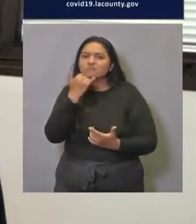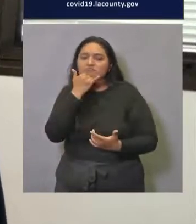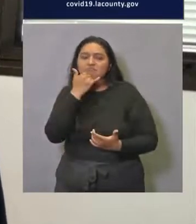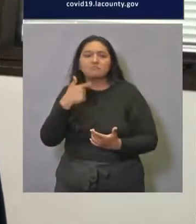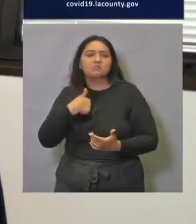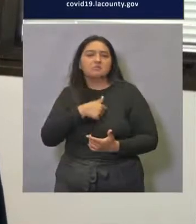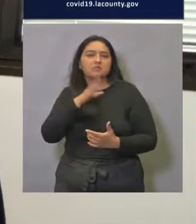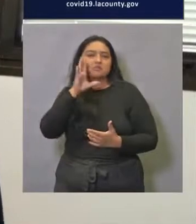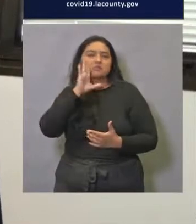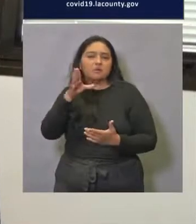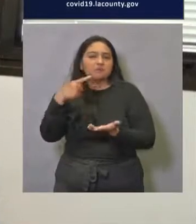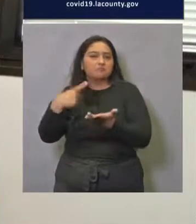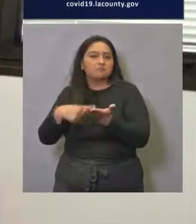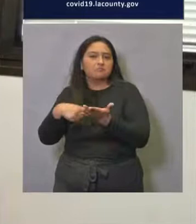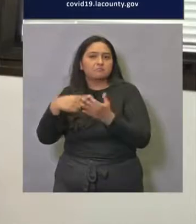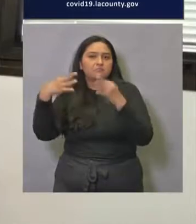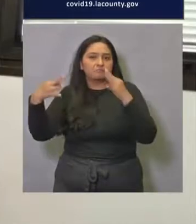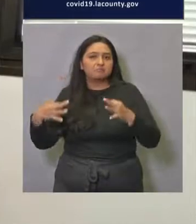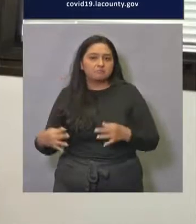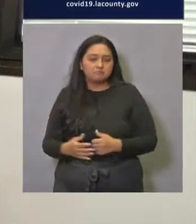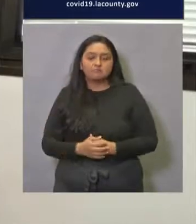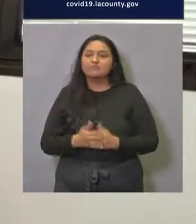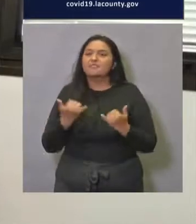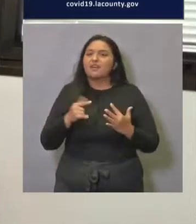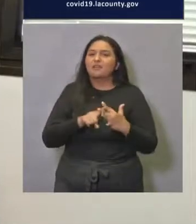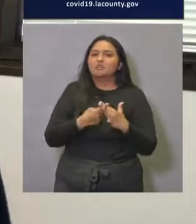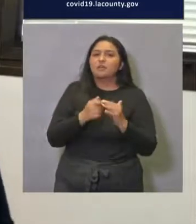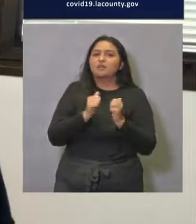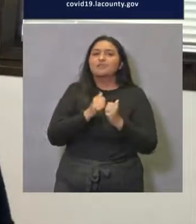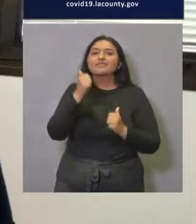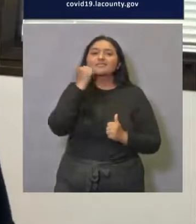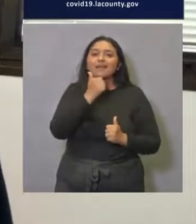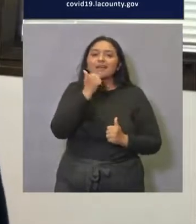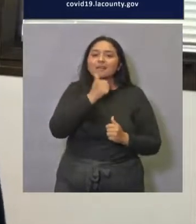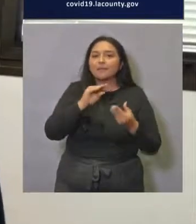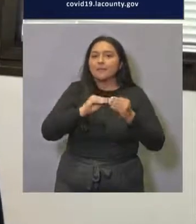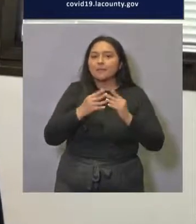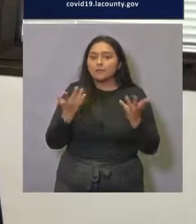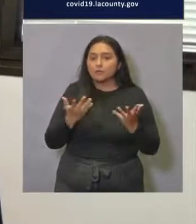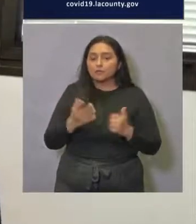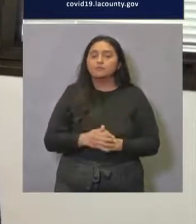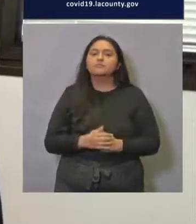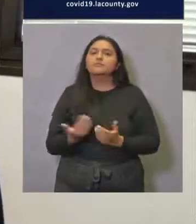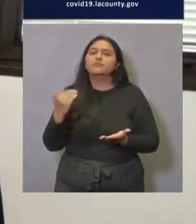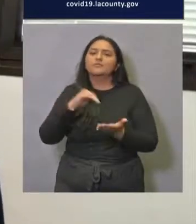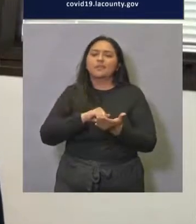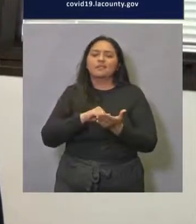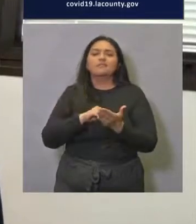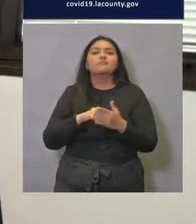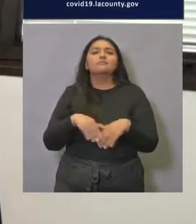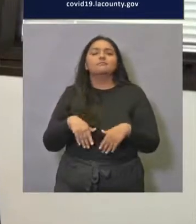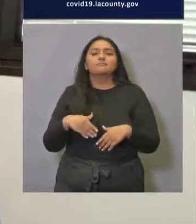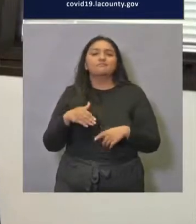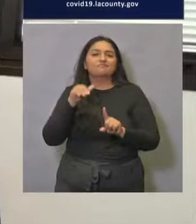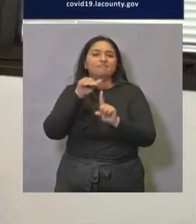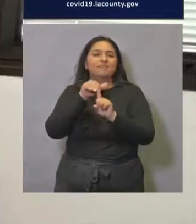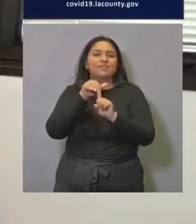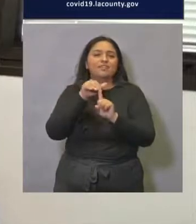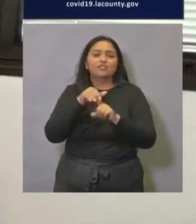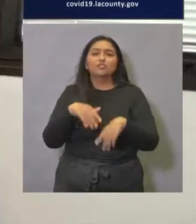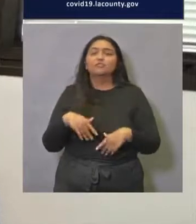Ángeles. Comenzaremos con nuestros números diarios. Como recordatorio, la disminución en nuestros números de casos